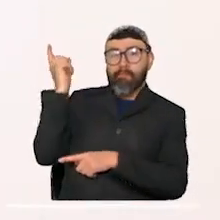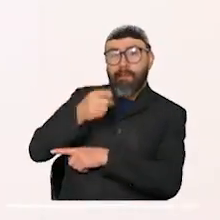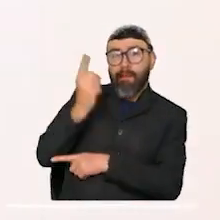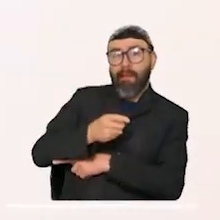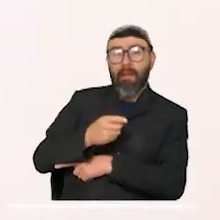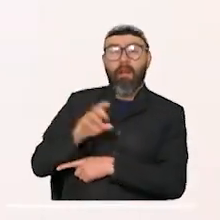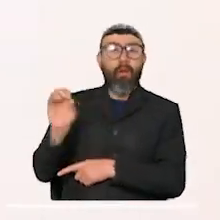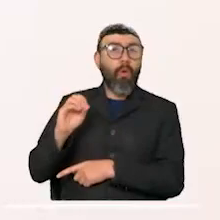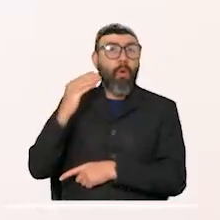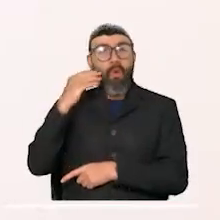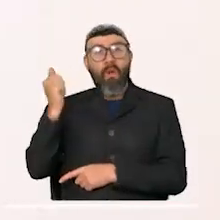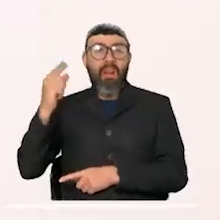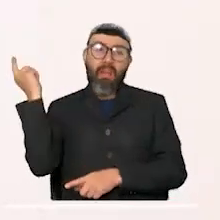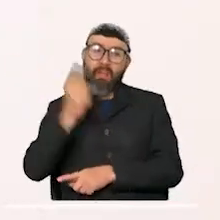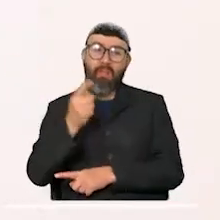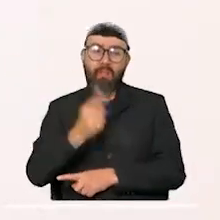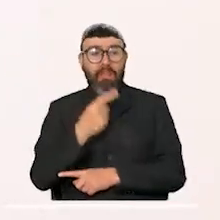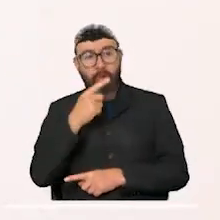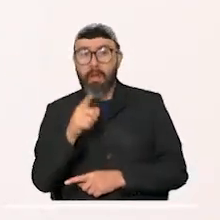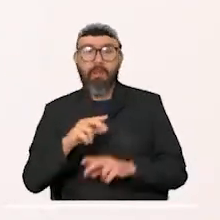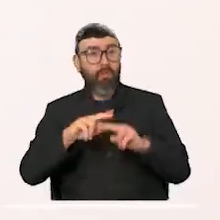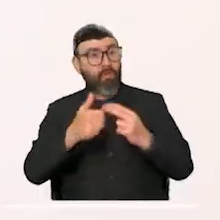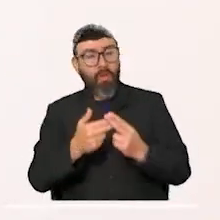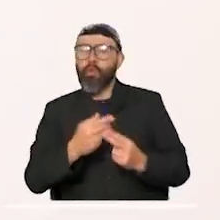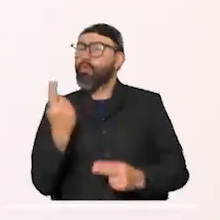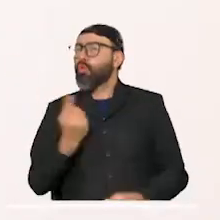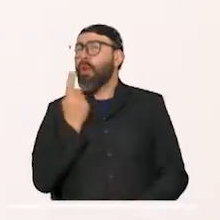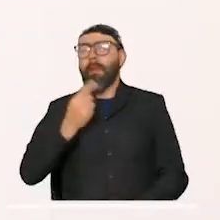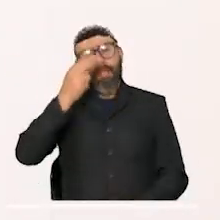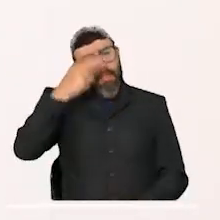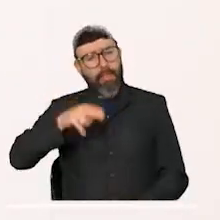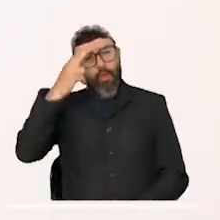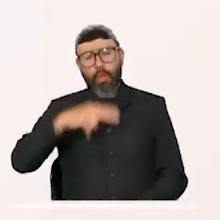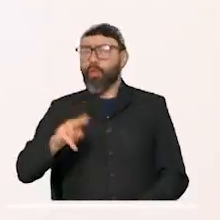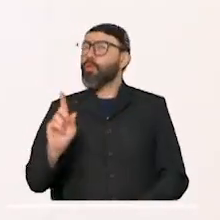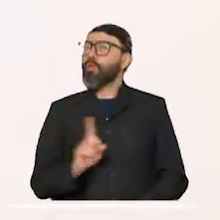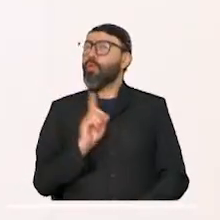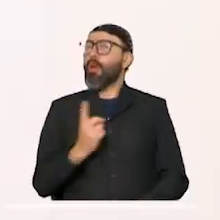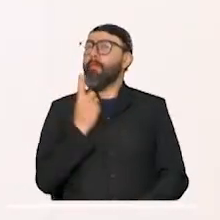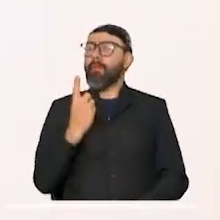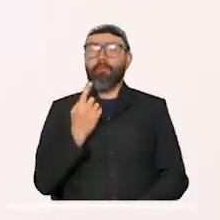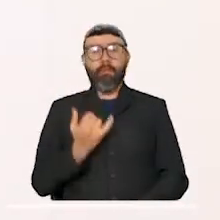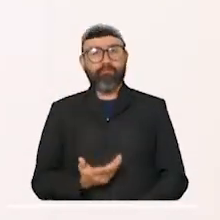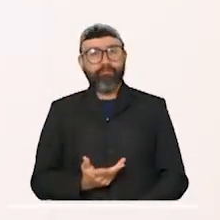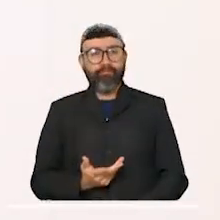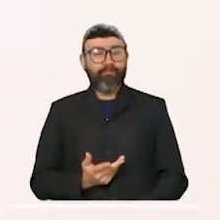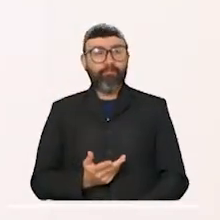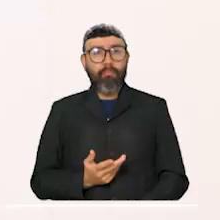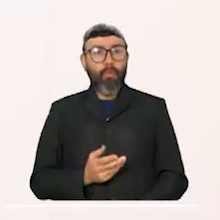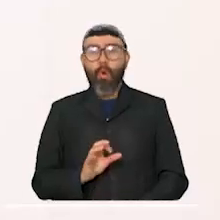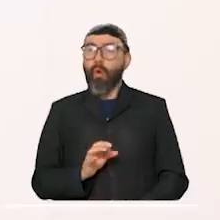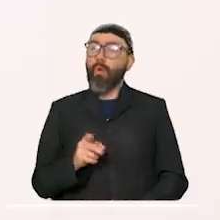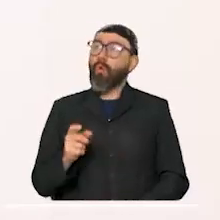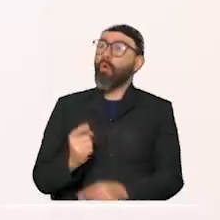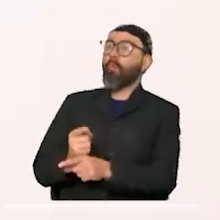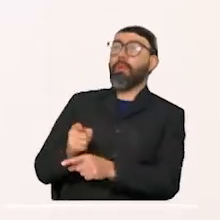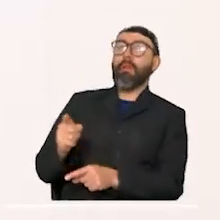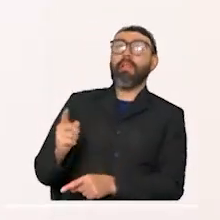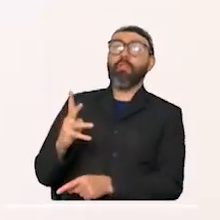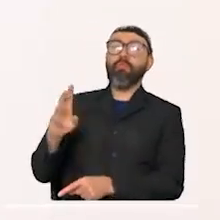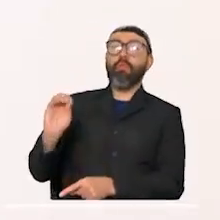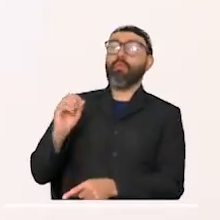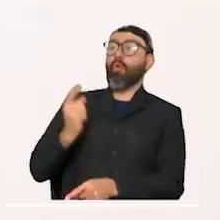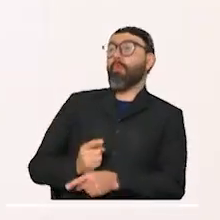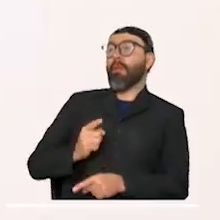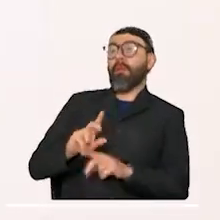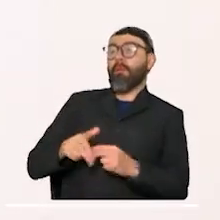fue la persona que nos crió que las relaciones sexuales son solamente para procrear para tener una familia o para cumplirle al marido no es un pensamiento